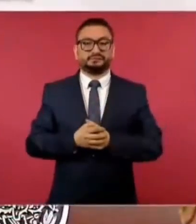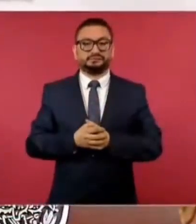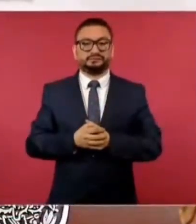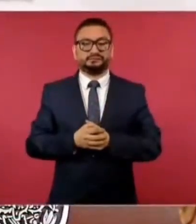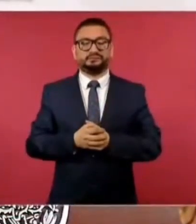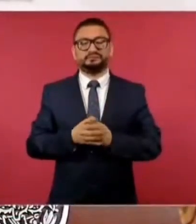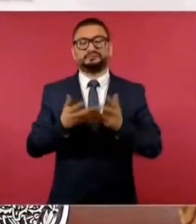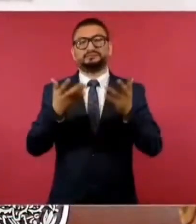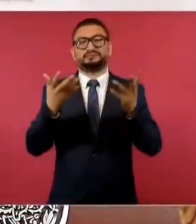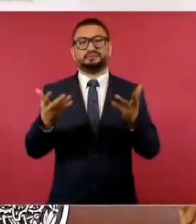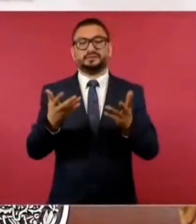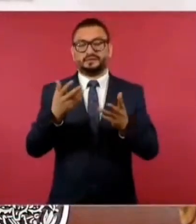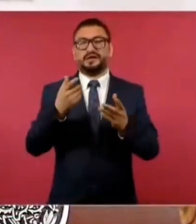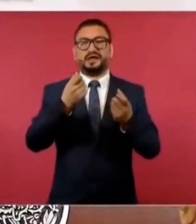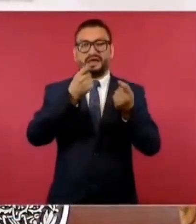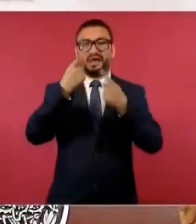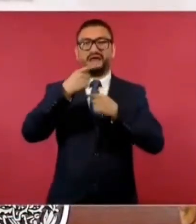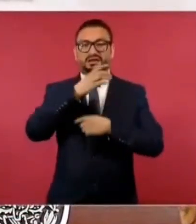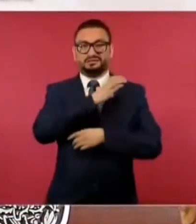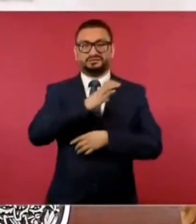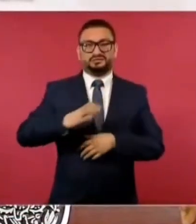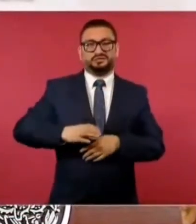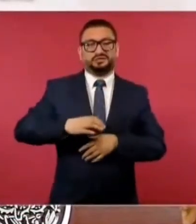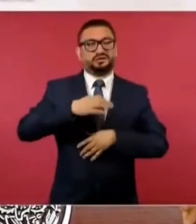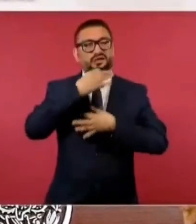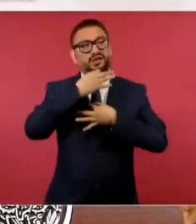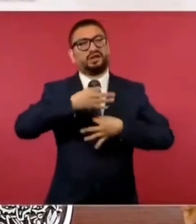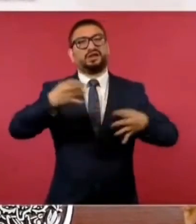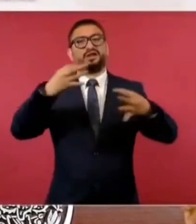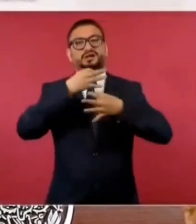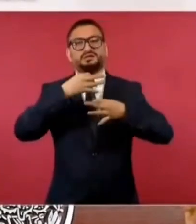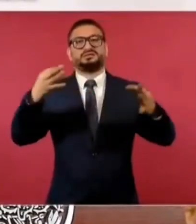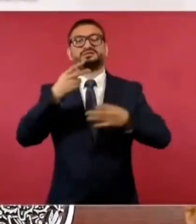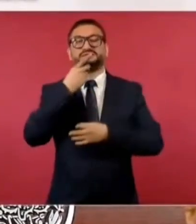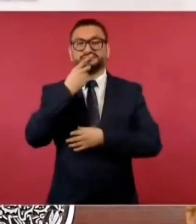Bueno, hasta lo dijeron en campaña,